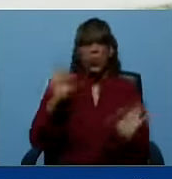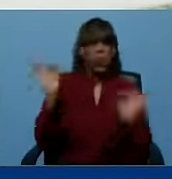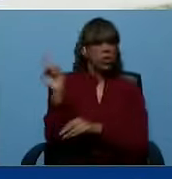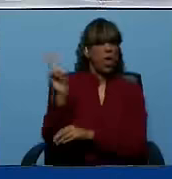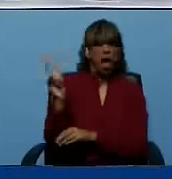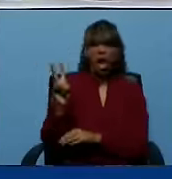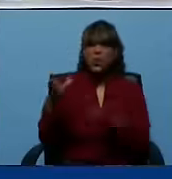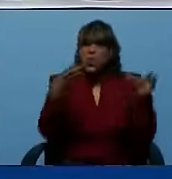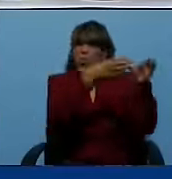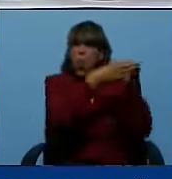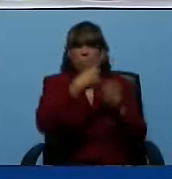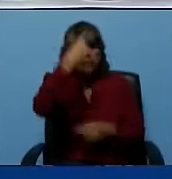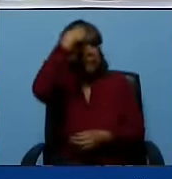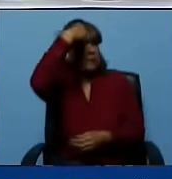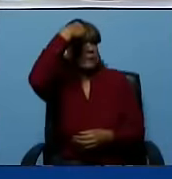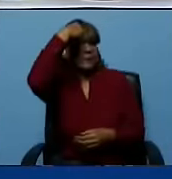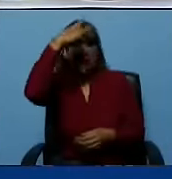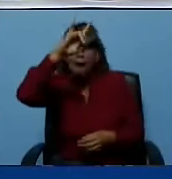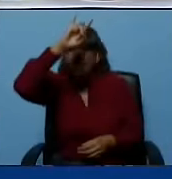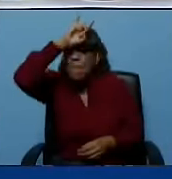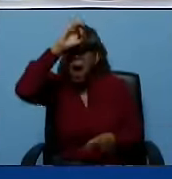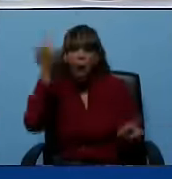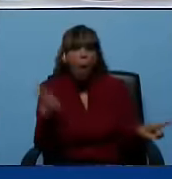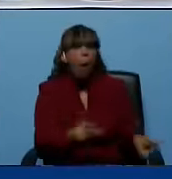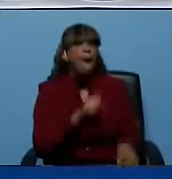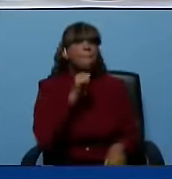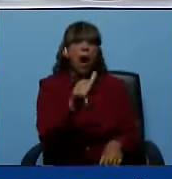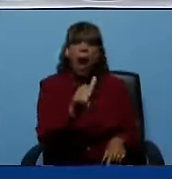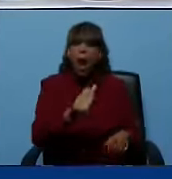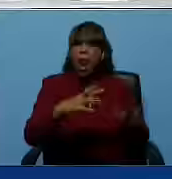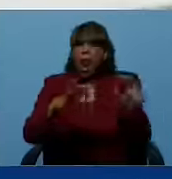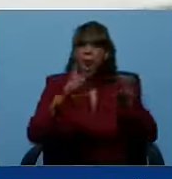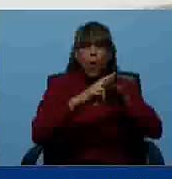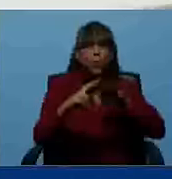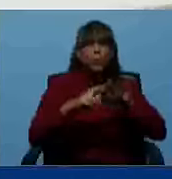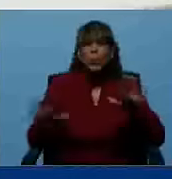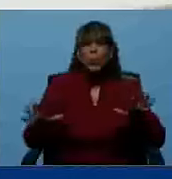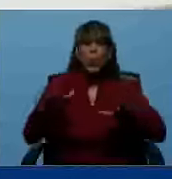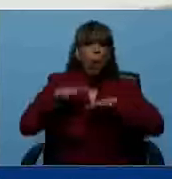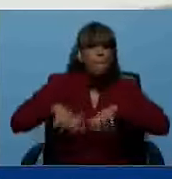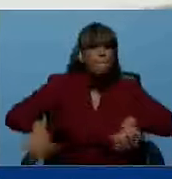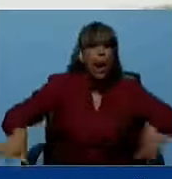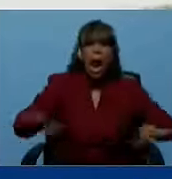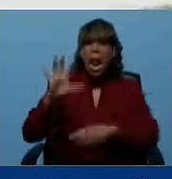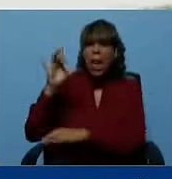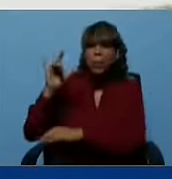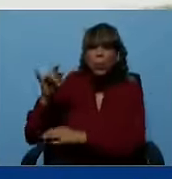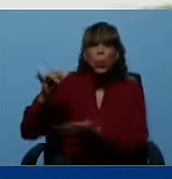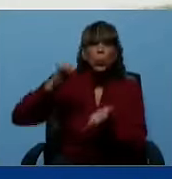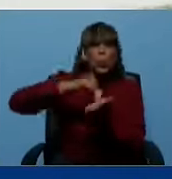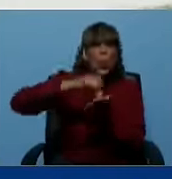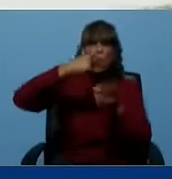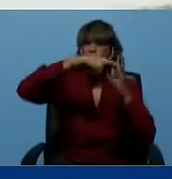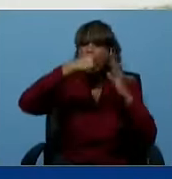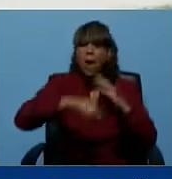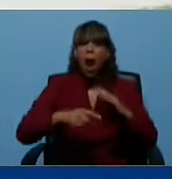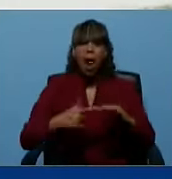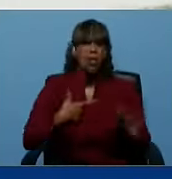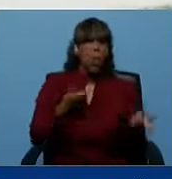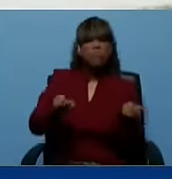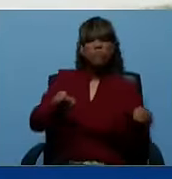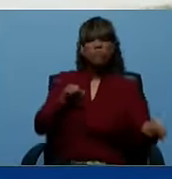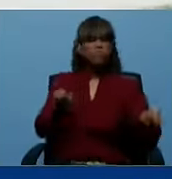una secta satánica, los dueños de todas las redes sociales. Son una secta satánica y ellos creen que pueden dominar el